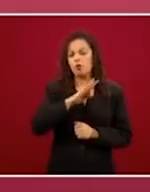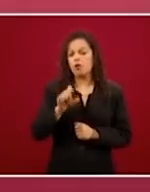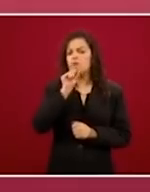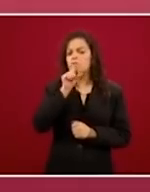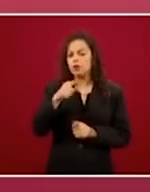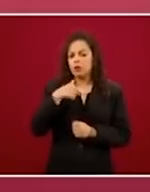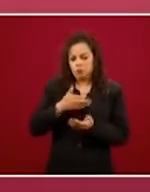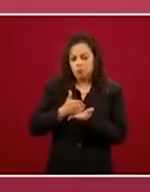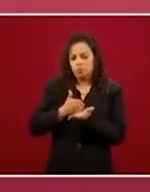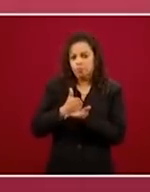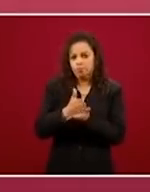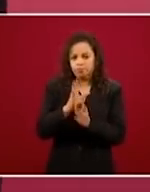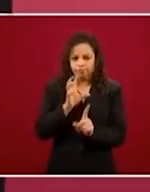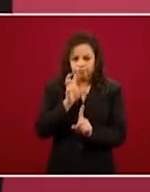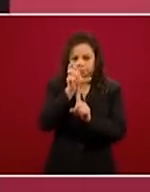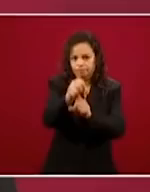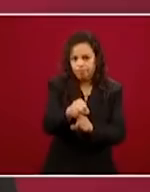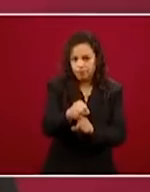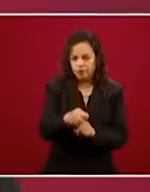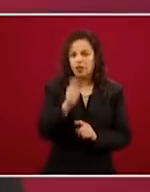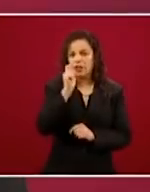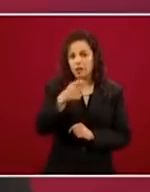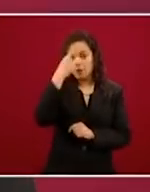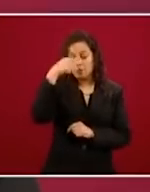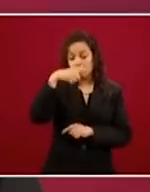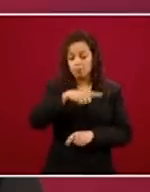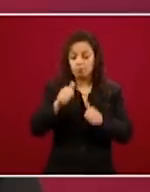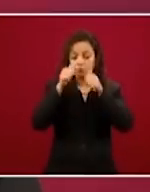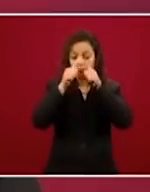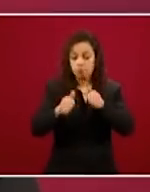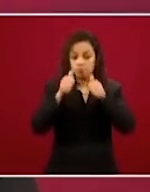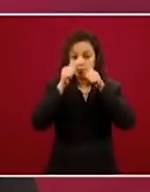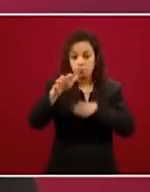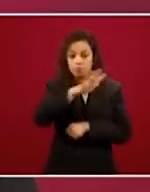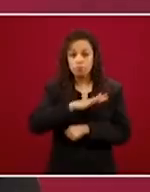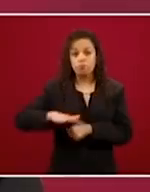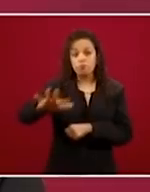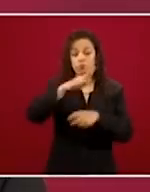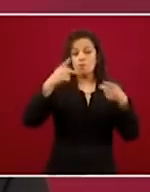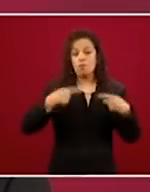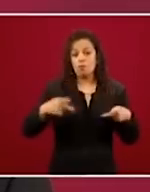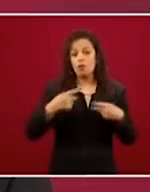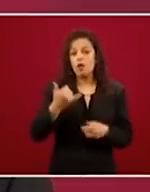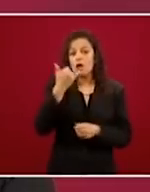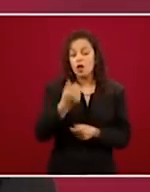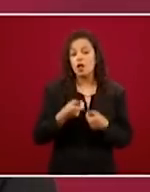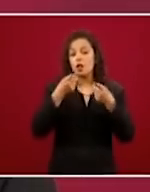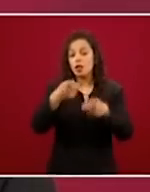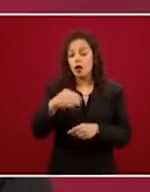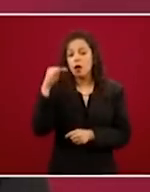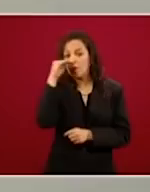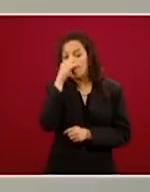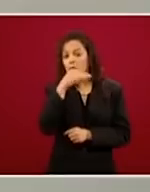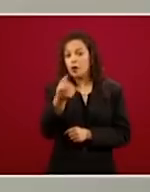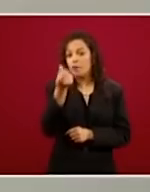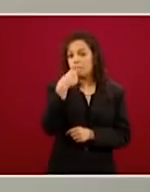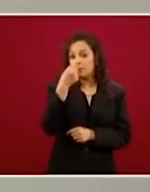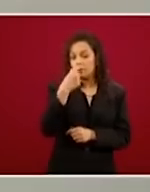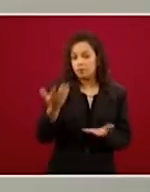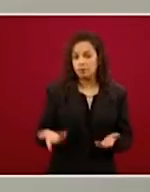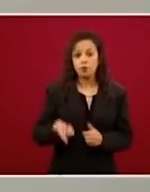que es lograr atención médica y medicamentos gratuitos para toda la población si lo logran pues que bien